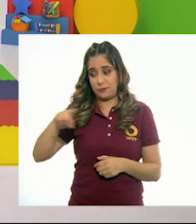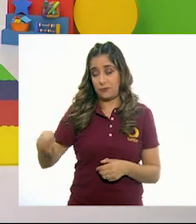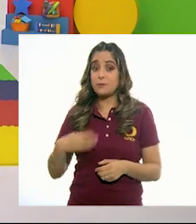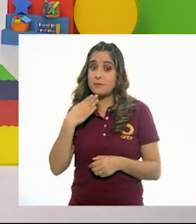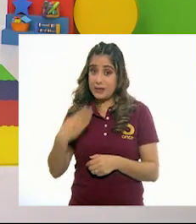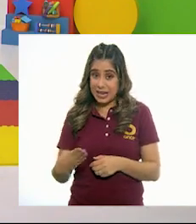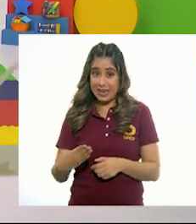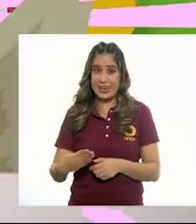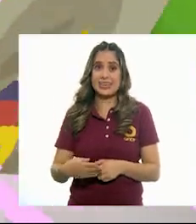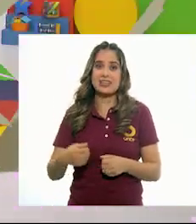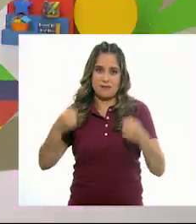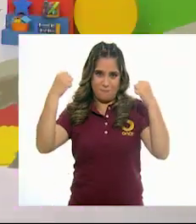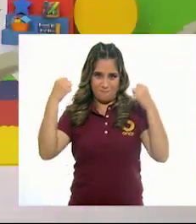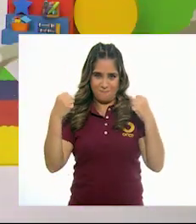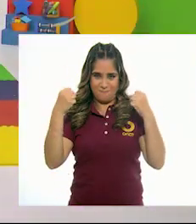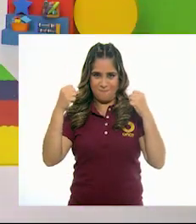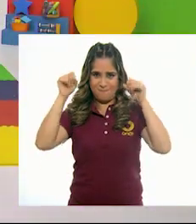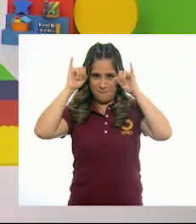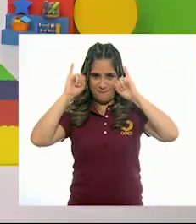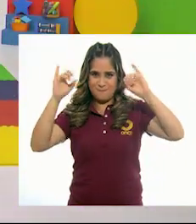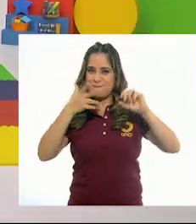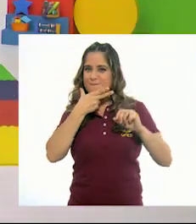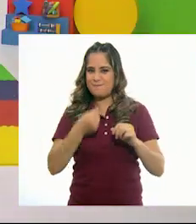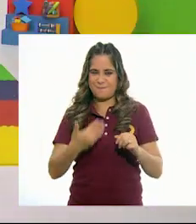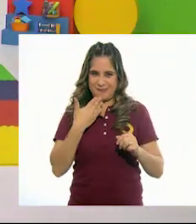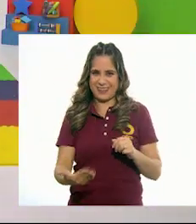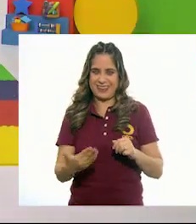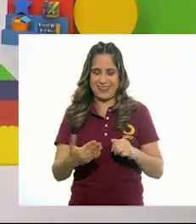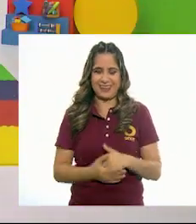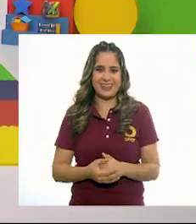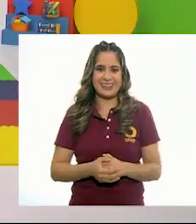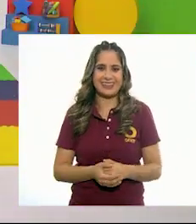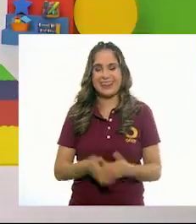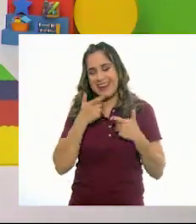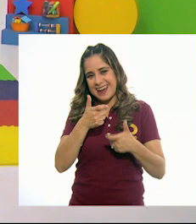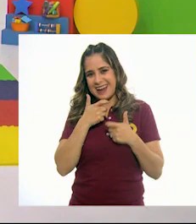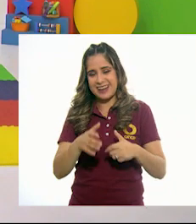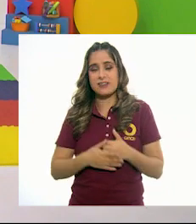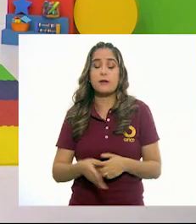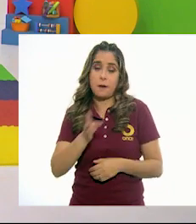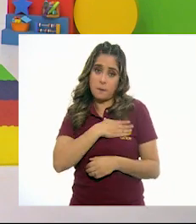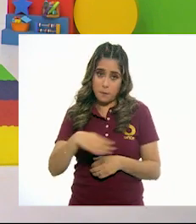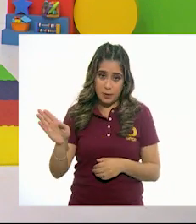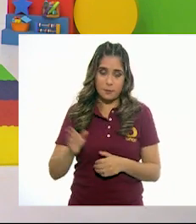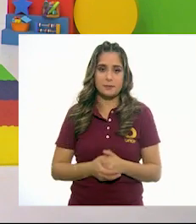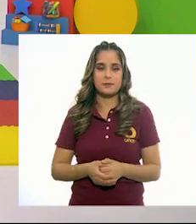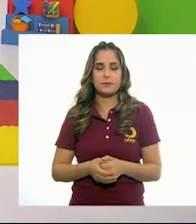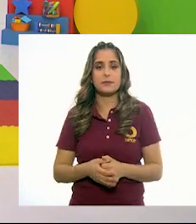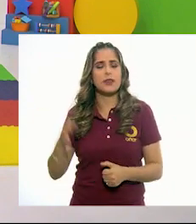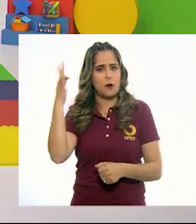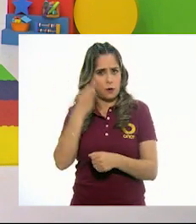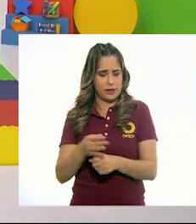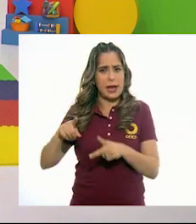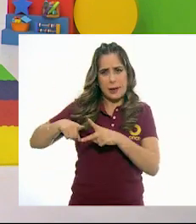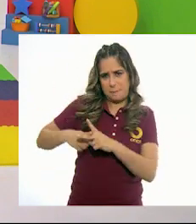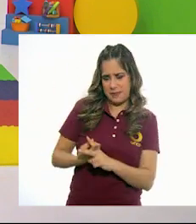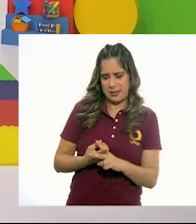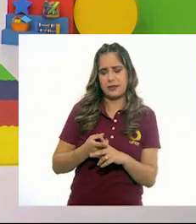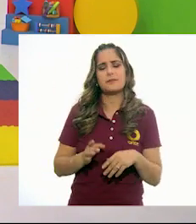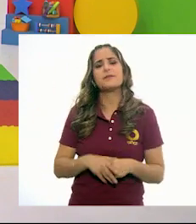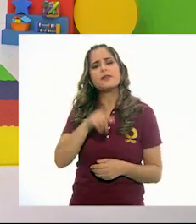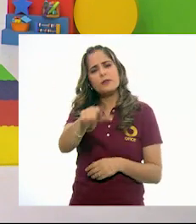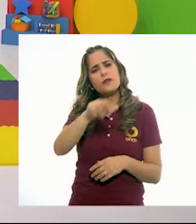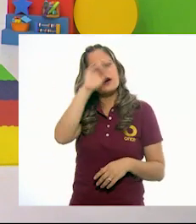decimos... ¡Vikingos! ¡Qué bueno! Sohar, para iniciar vamos a recordar qué